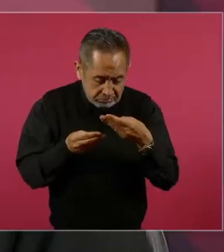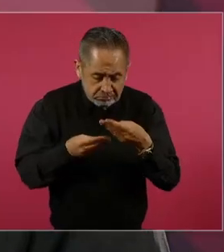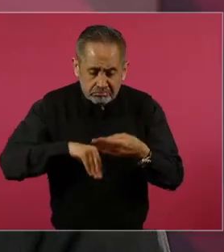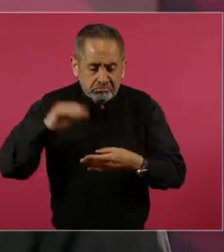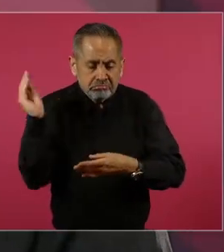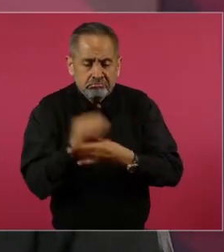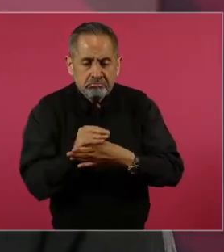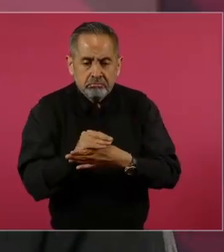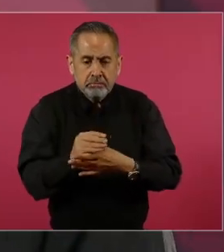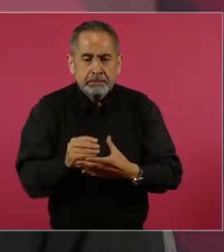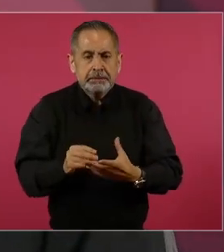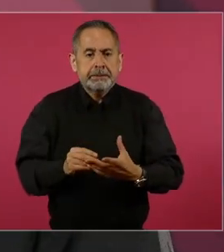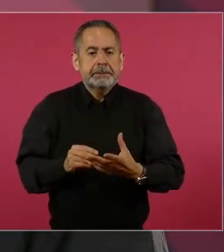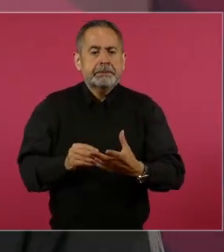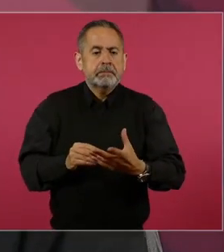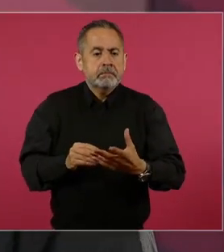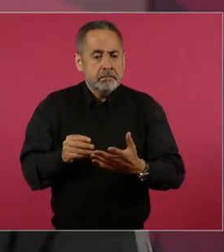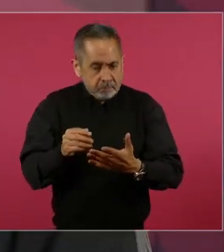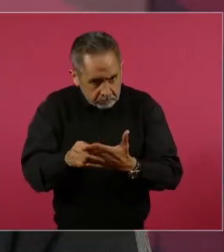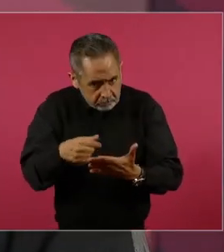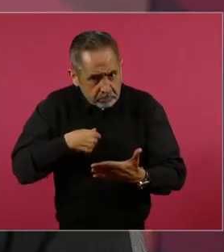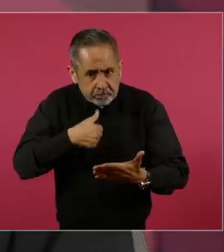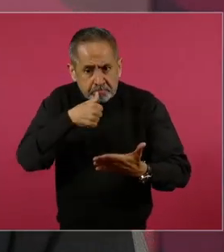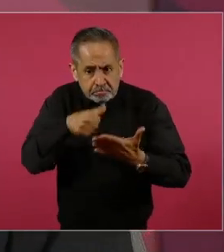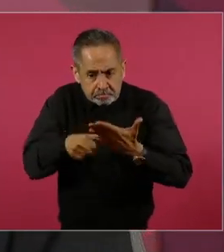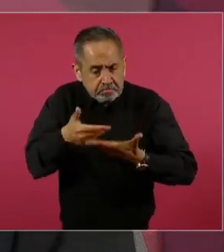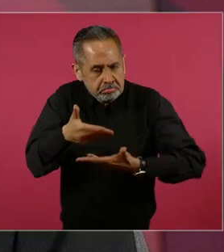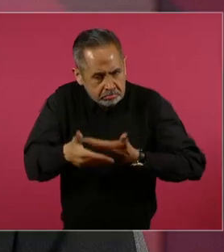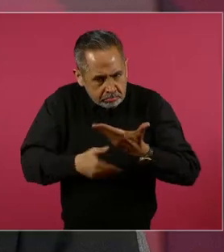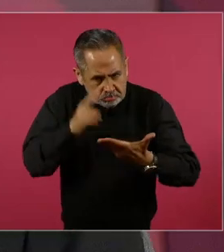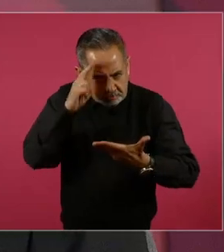una carta respetuosa